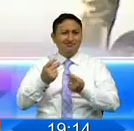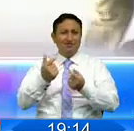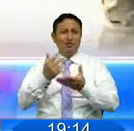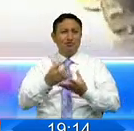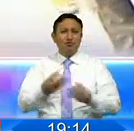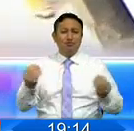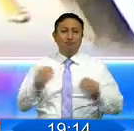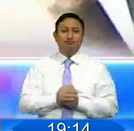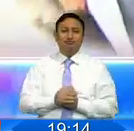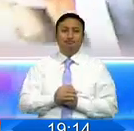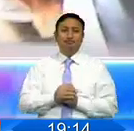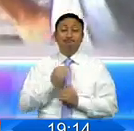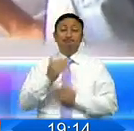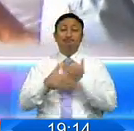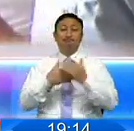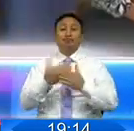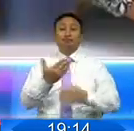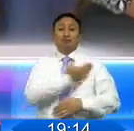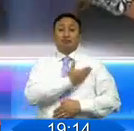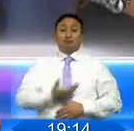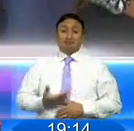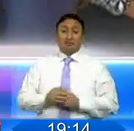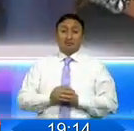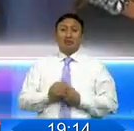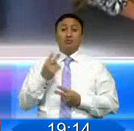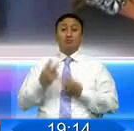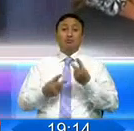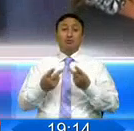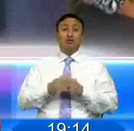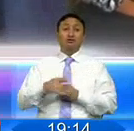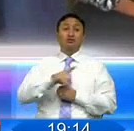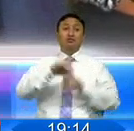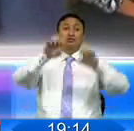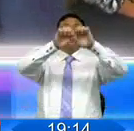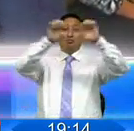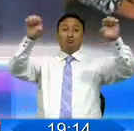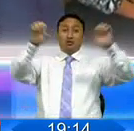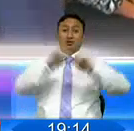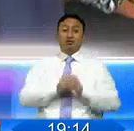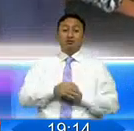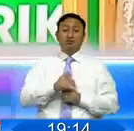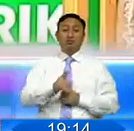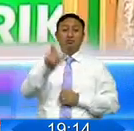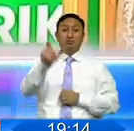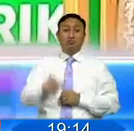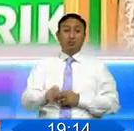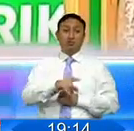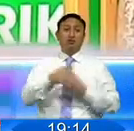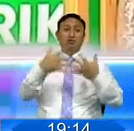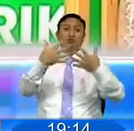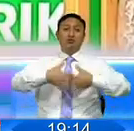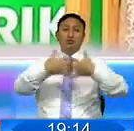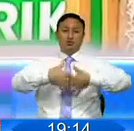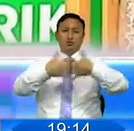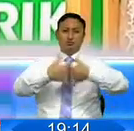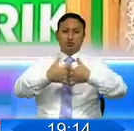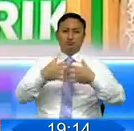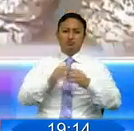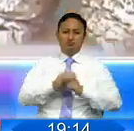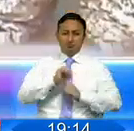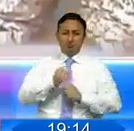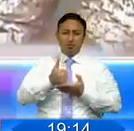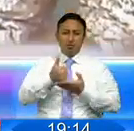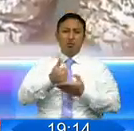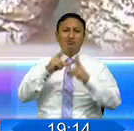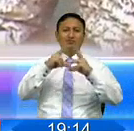humanitaria. Posteriormente, el presidente visitó las instalaciones de una empresa en Guayaquil, donde un emprendedor elabora productos biodegradables amigables